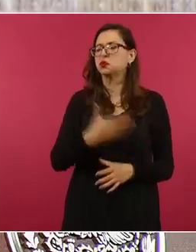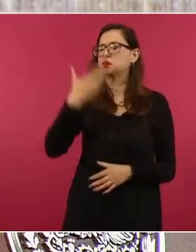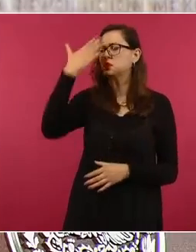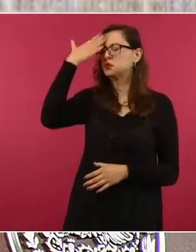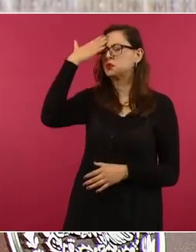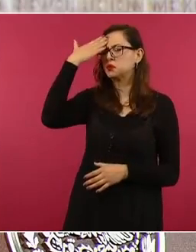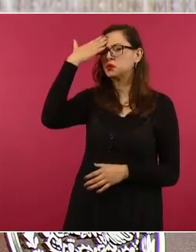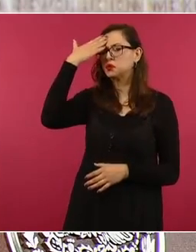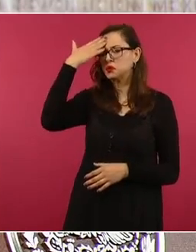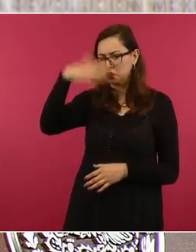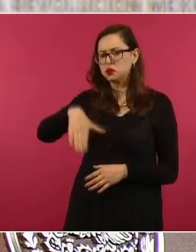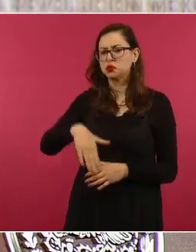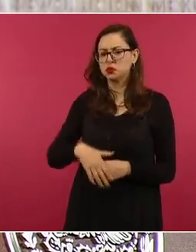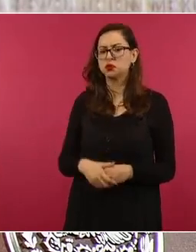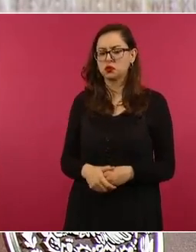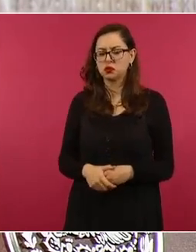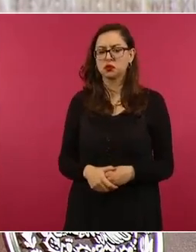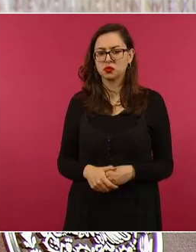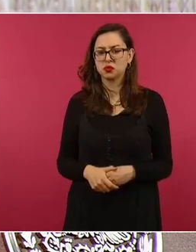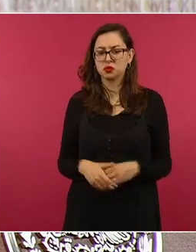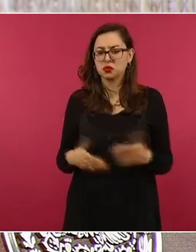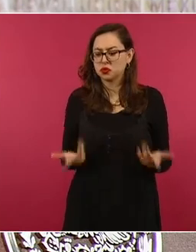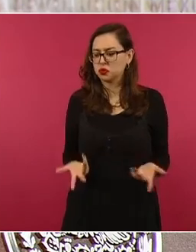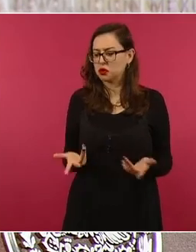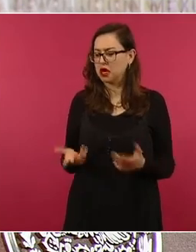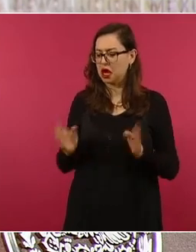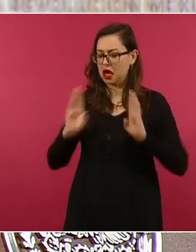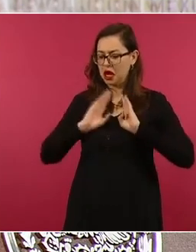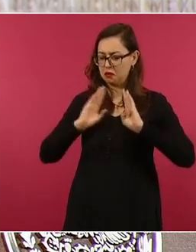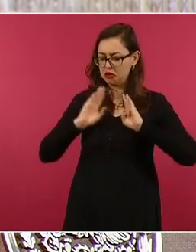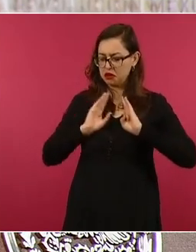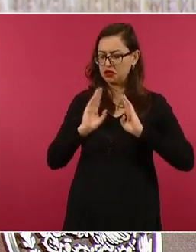de que las labores que están llevando a cabo